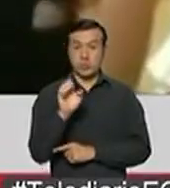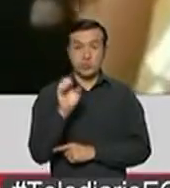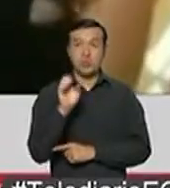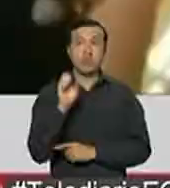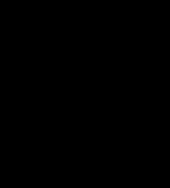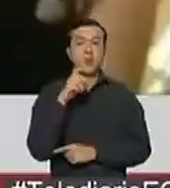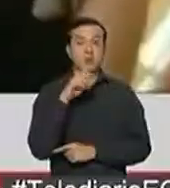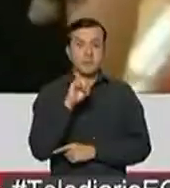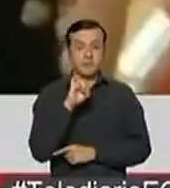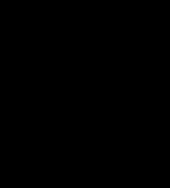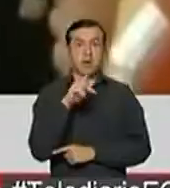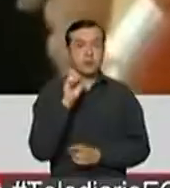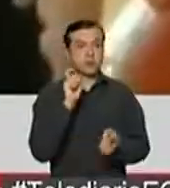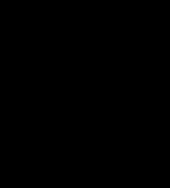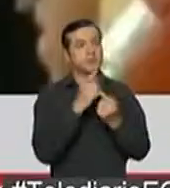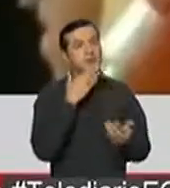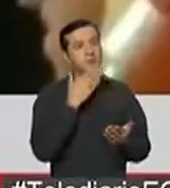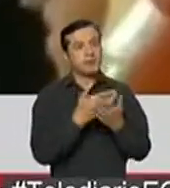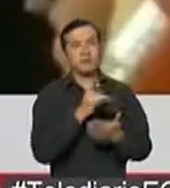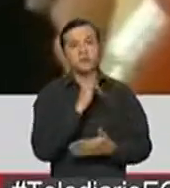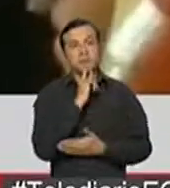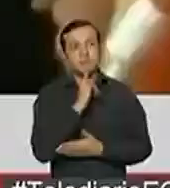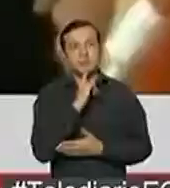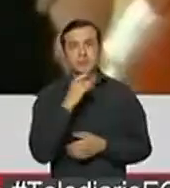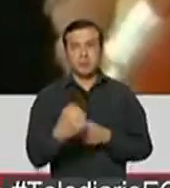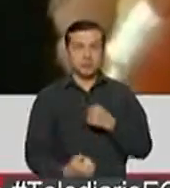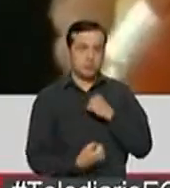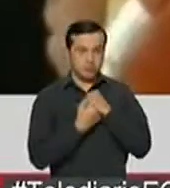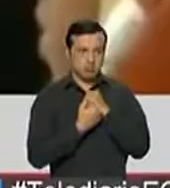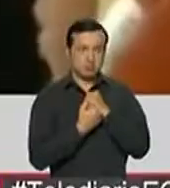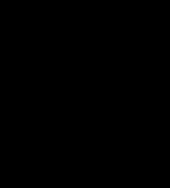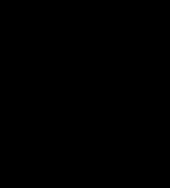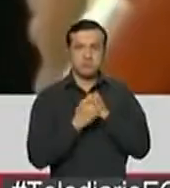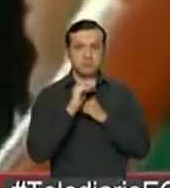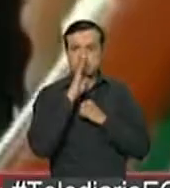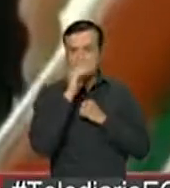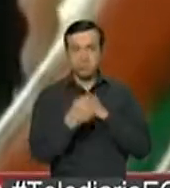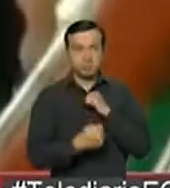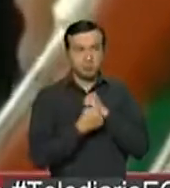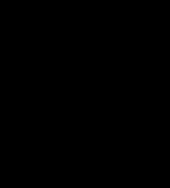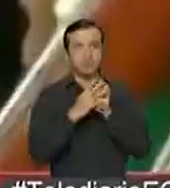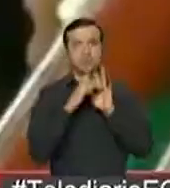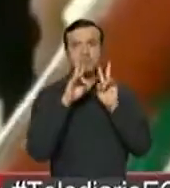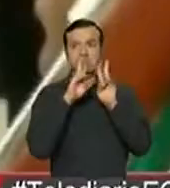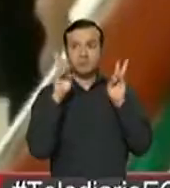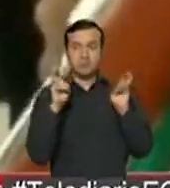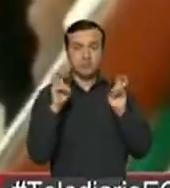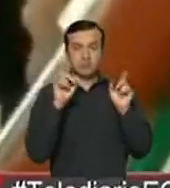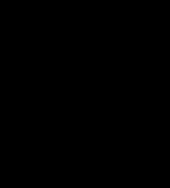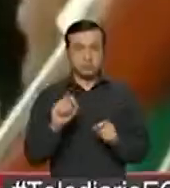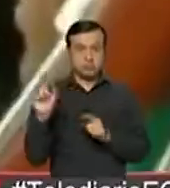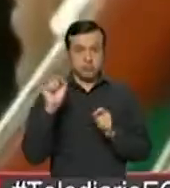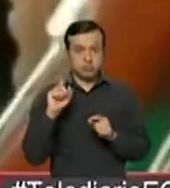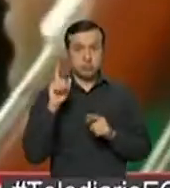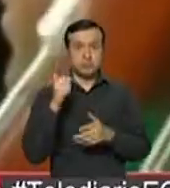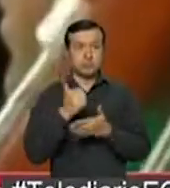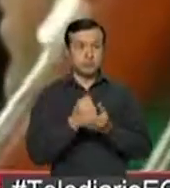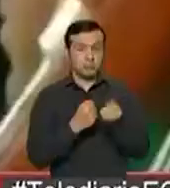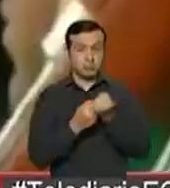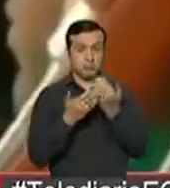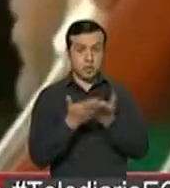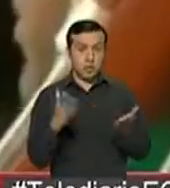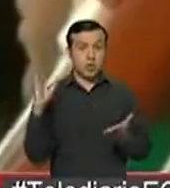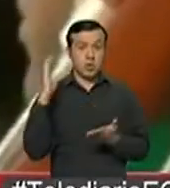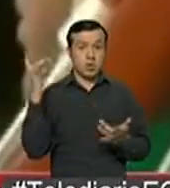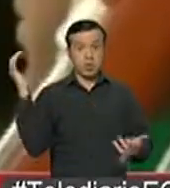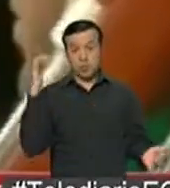Pompeo, donde agradeció a los Estados Unidos por el apoyo que han brindado a su país en cuanto a migración y aseguró que a Colombia